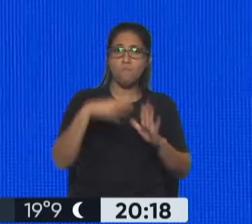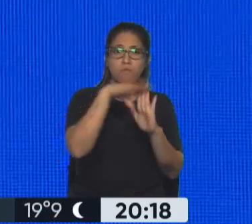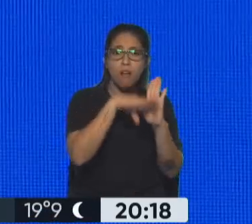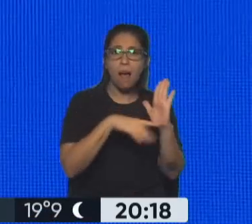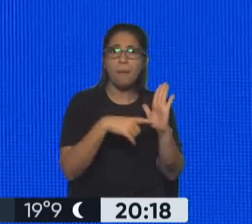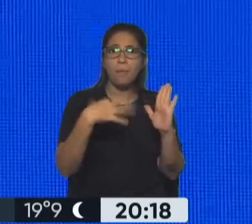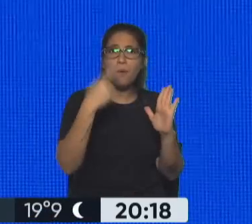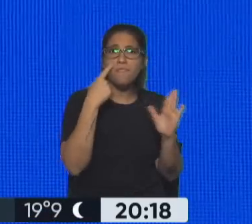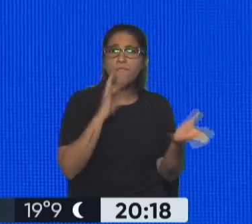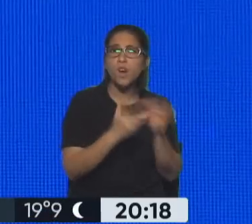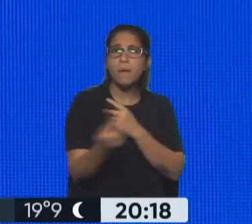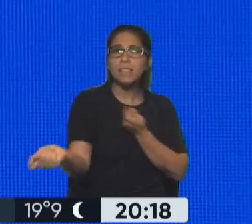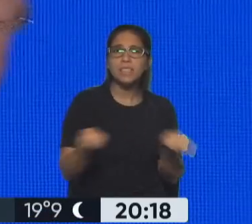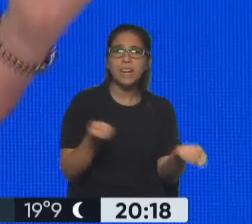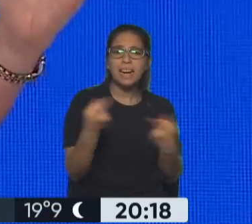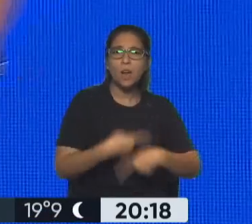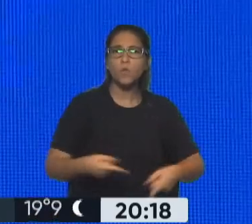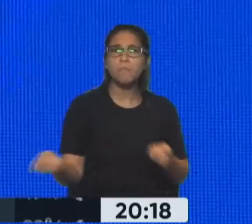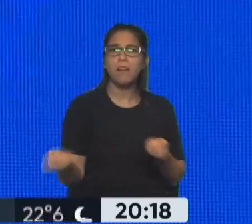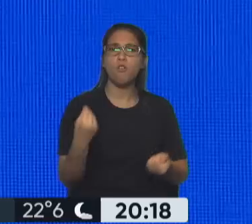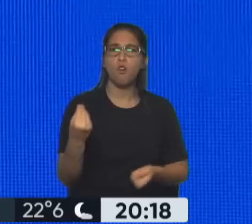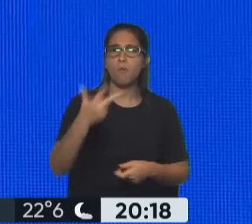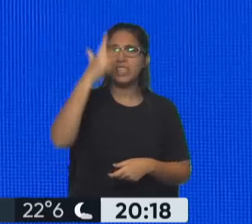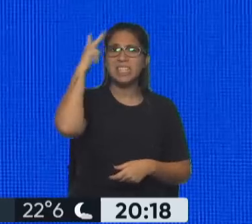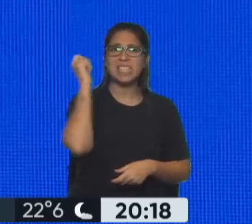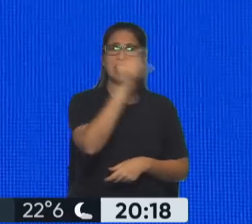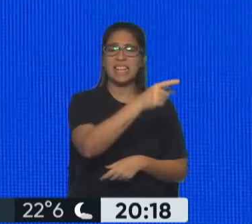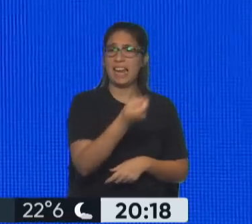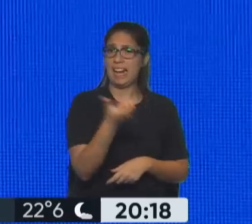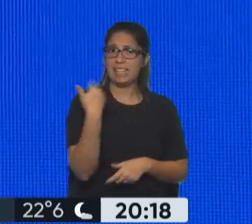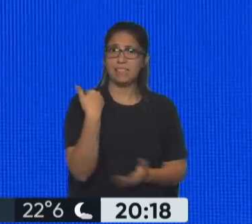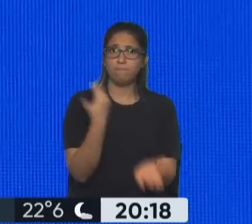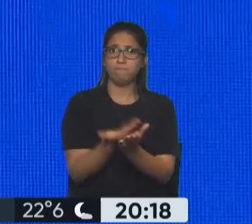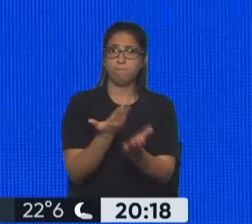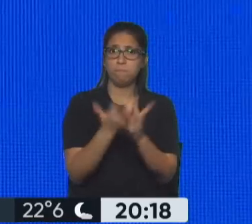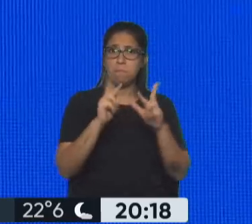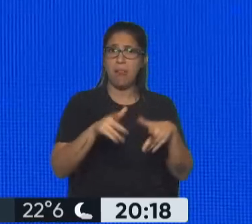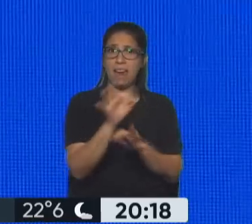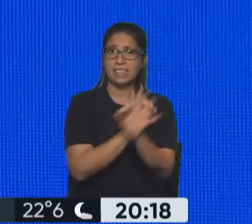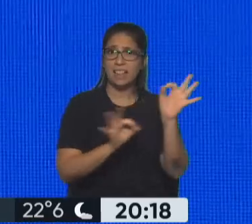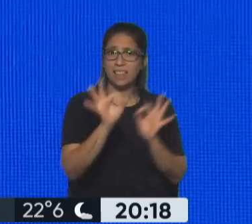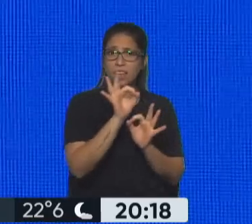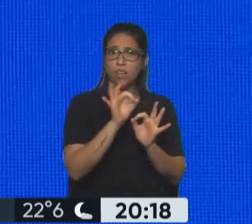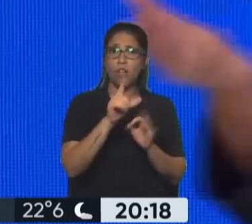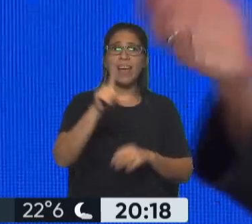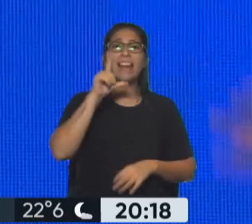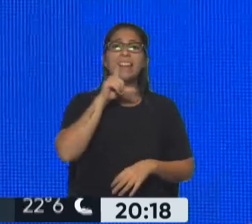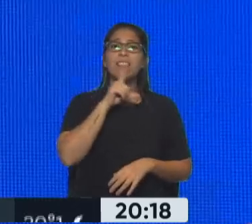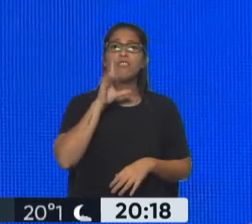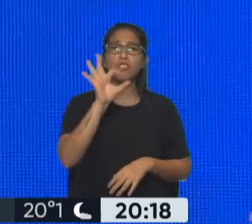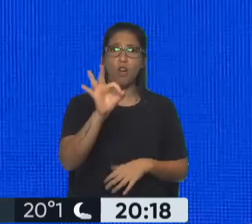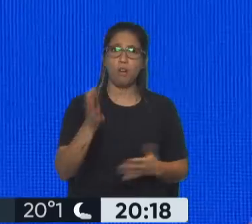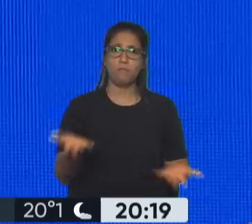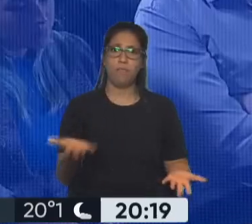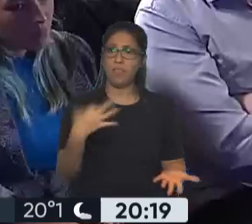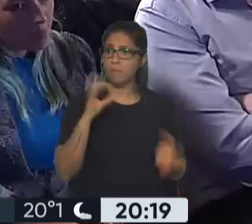cómo vamos a manejar nuestros recursos. Chile acaba de presentar un plan estratégico del litio. Tenemos que saber